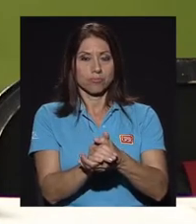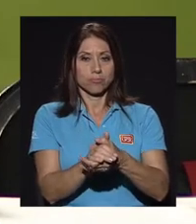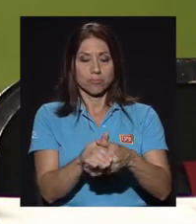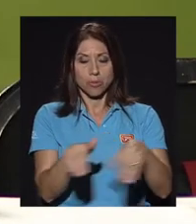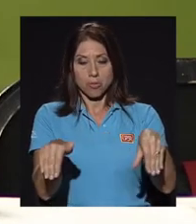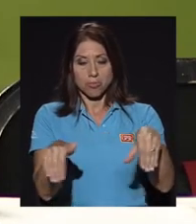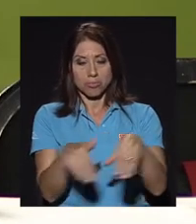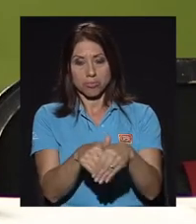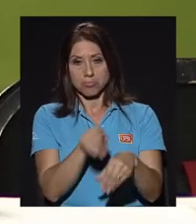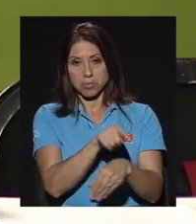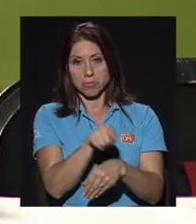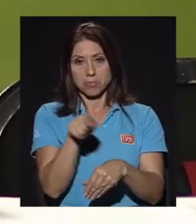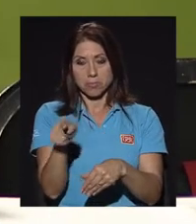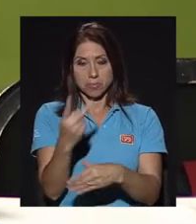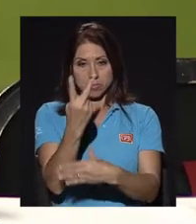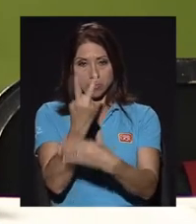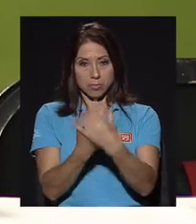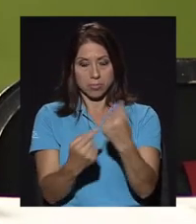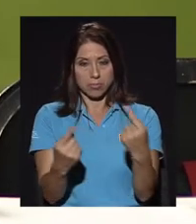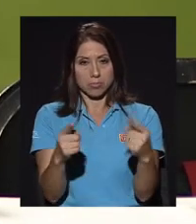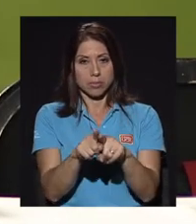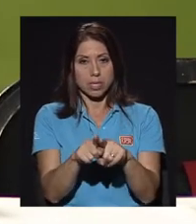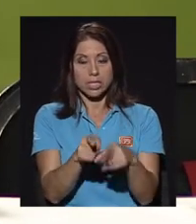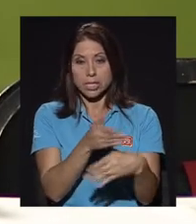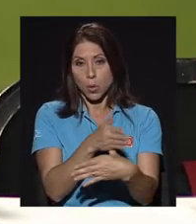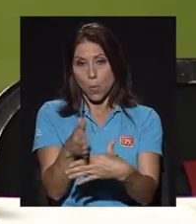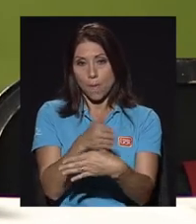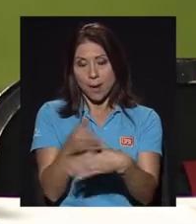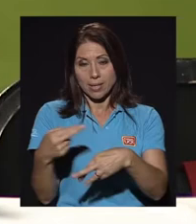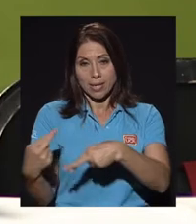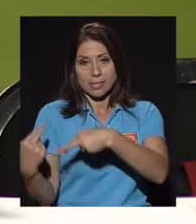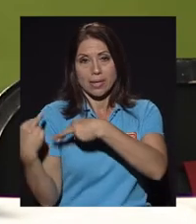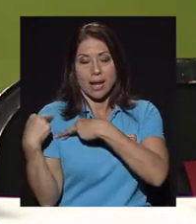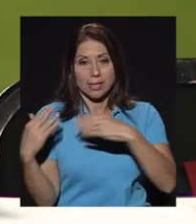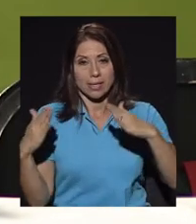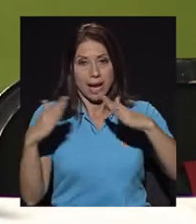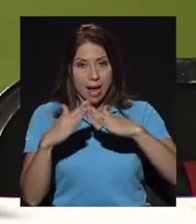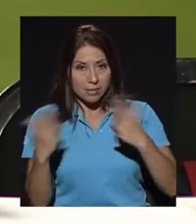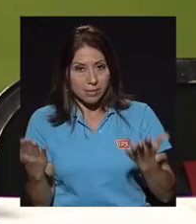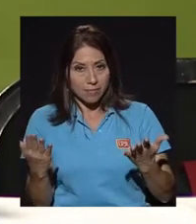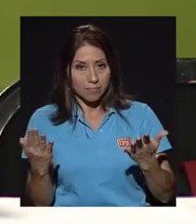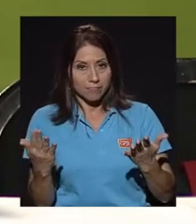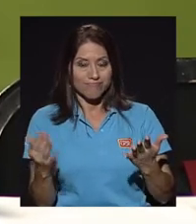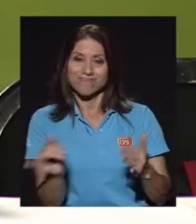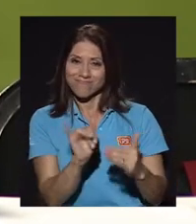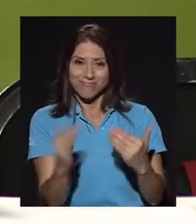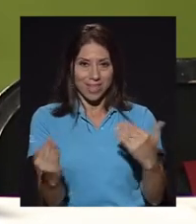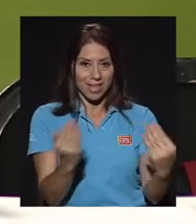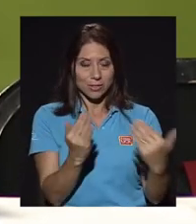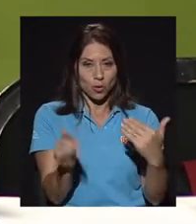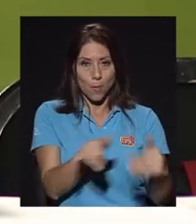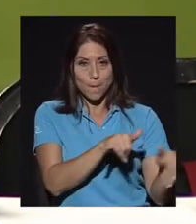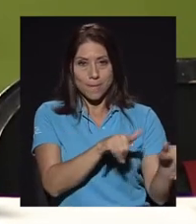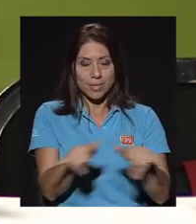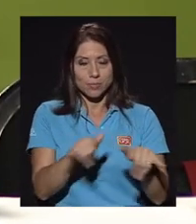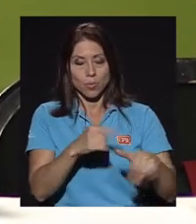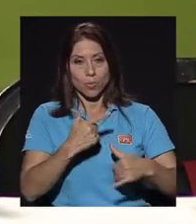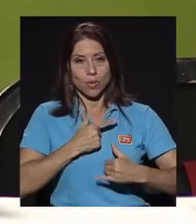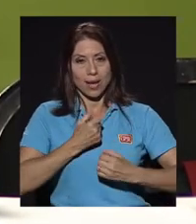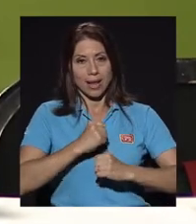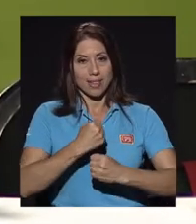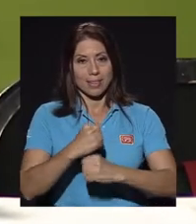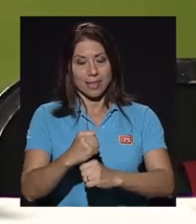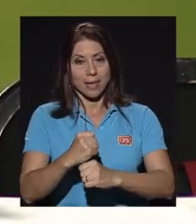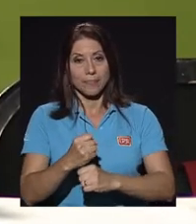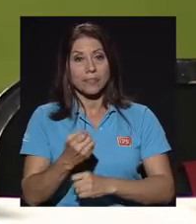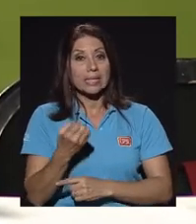comparte las cargas de la casa. En este caso es lo mismo en una alcaldía.